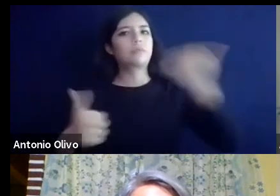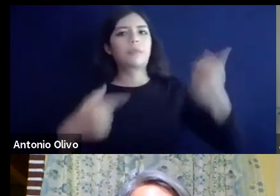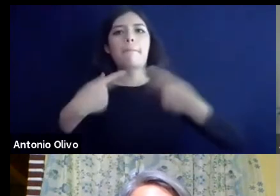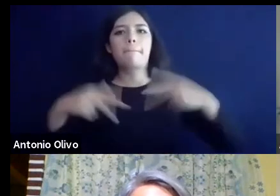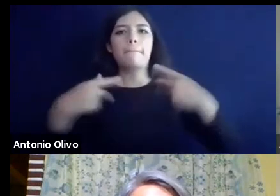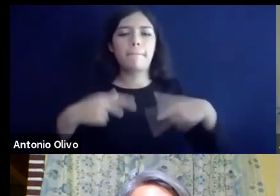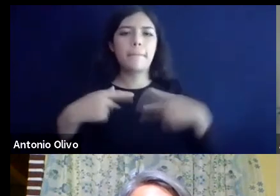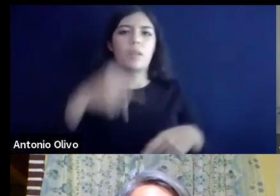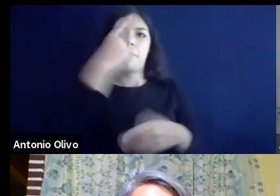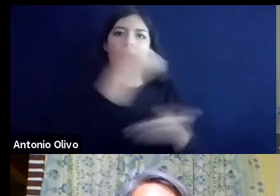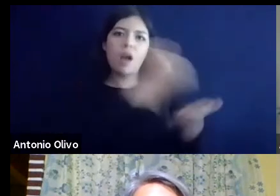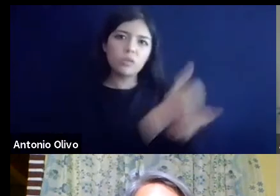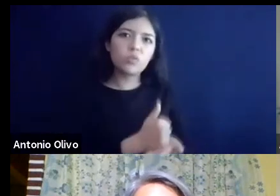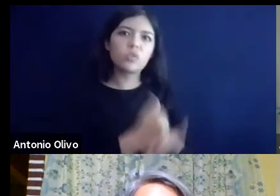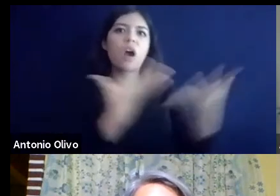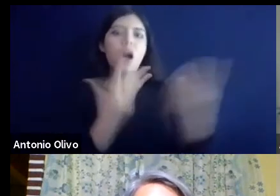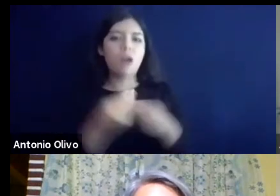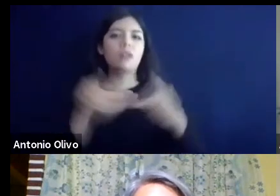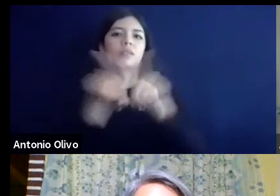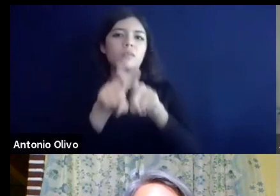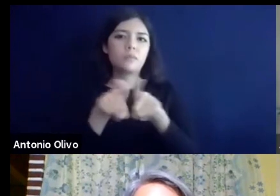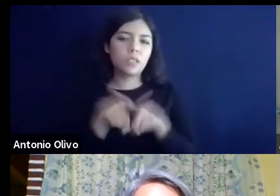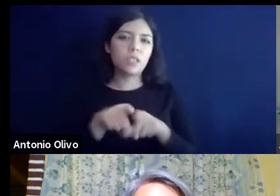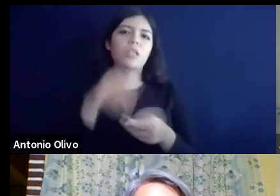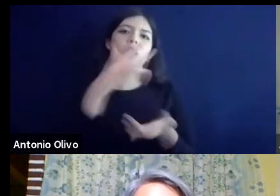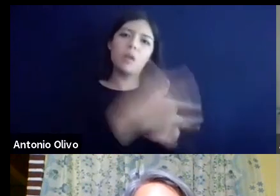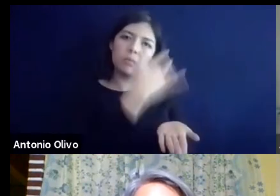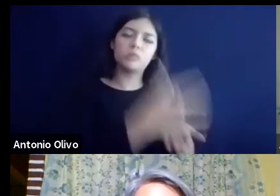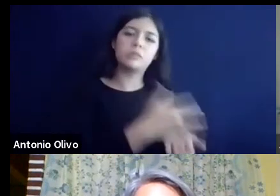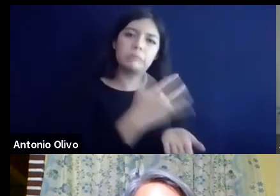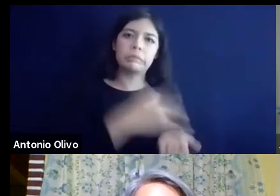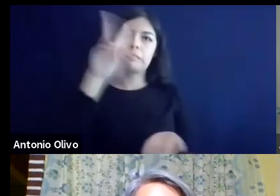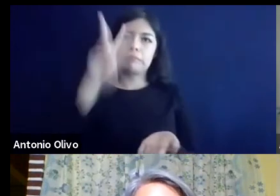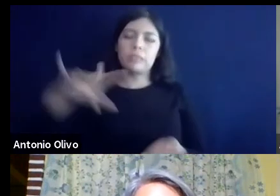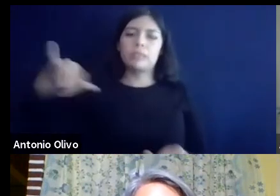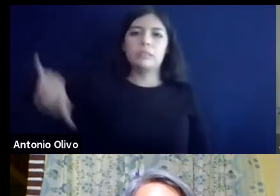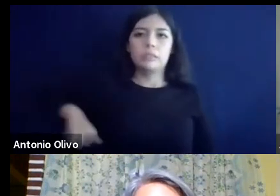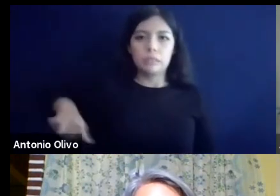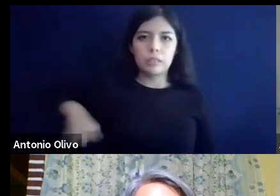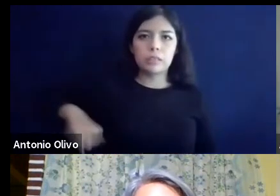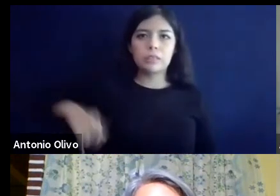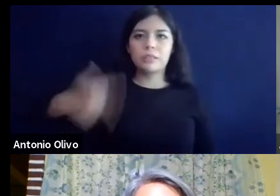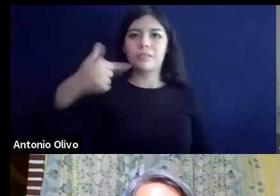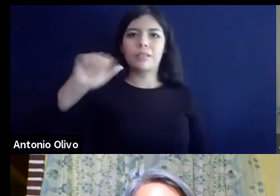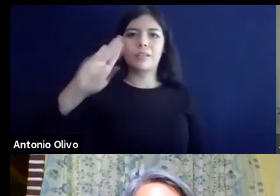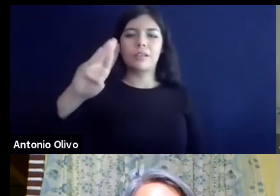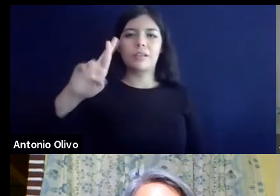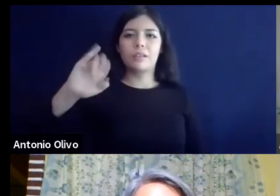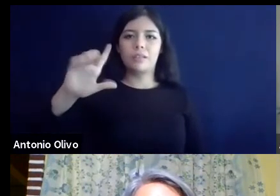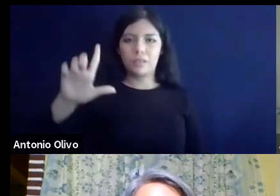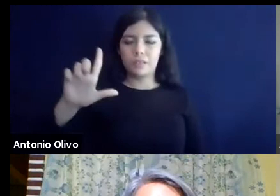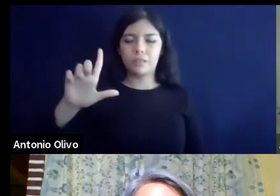el entorno. Y se me hizo muy interesante lo que compartió Gabriel,